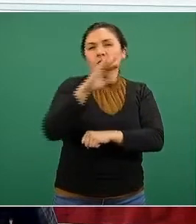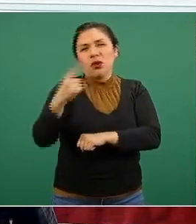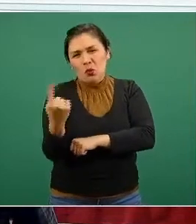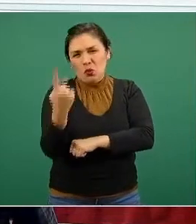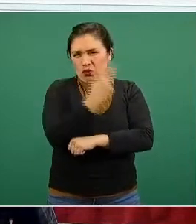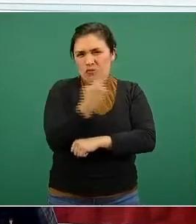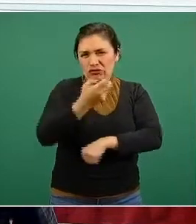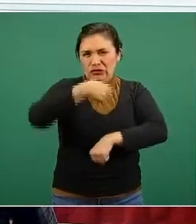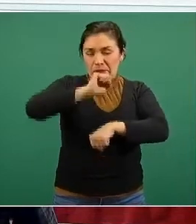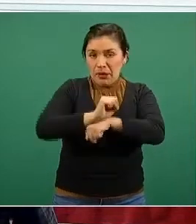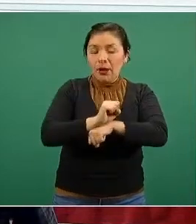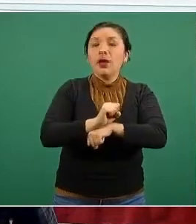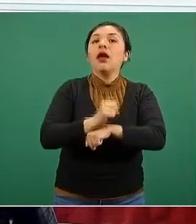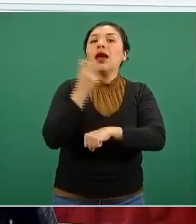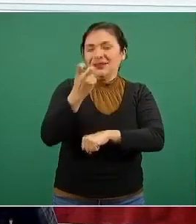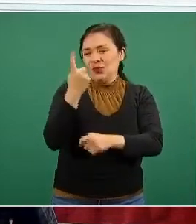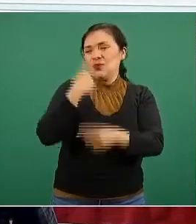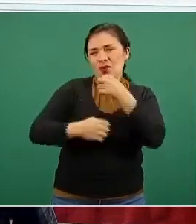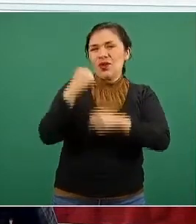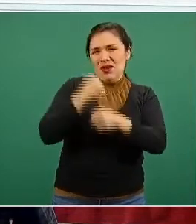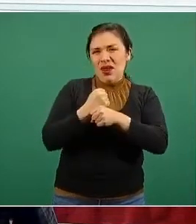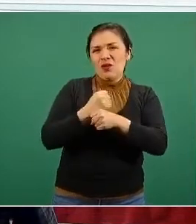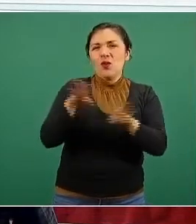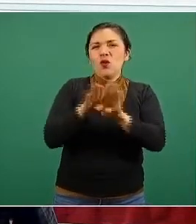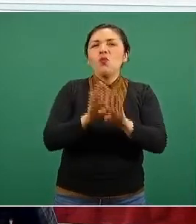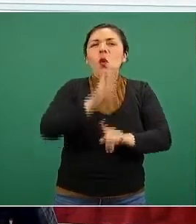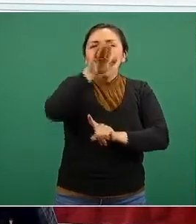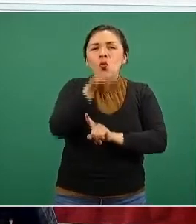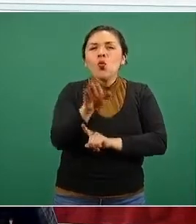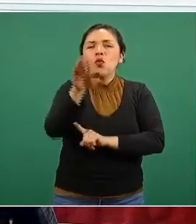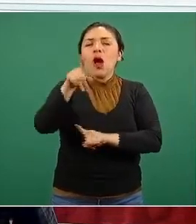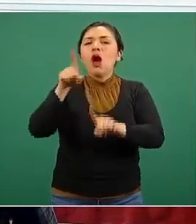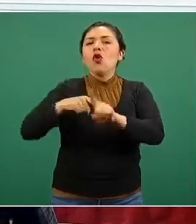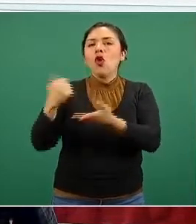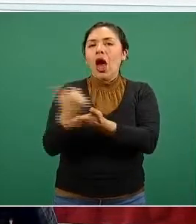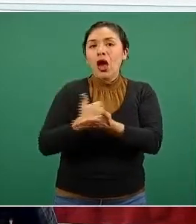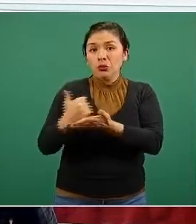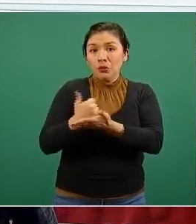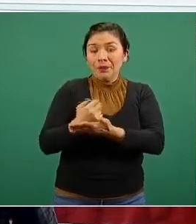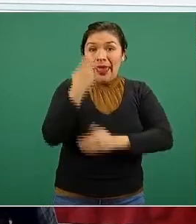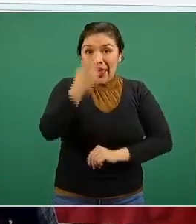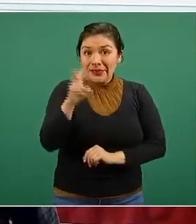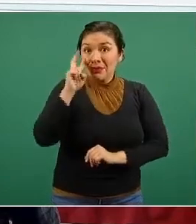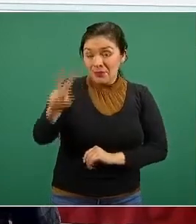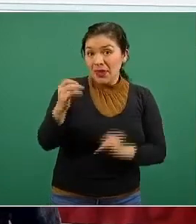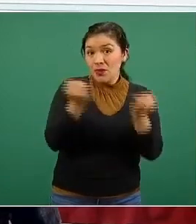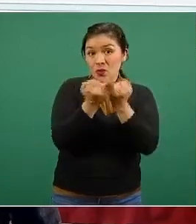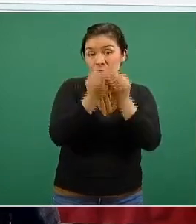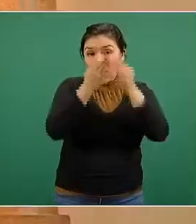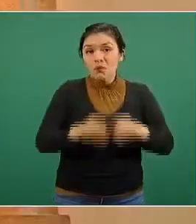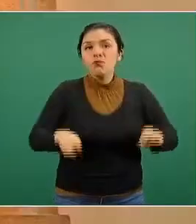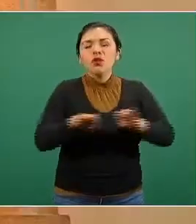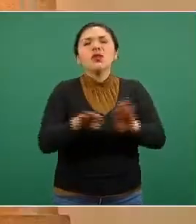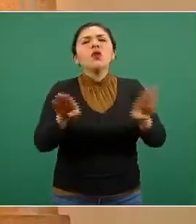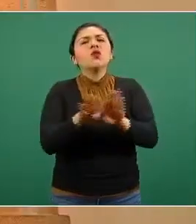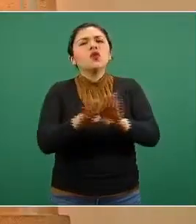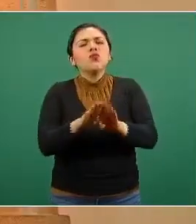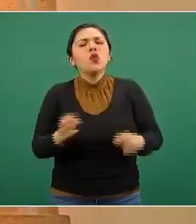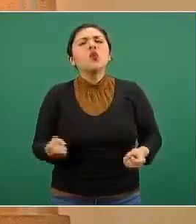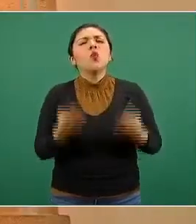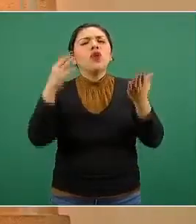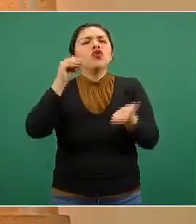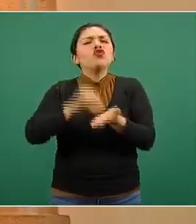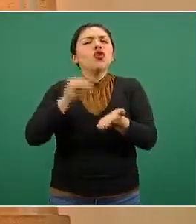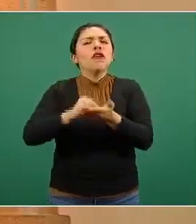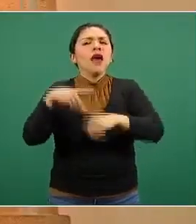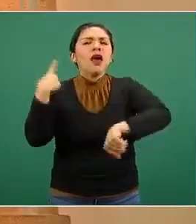perdón, del año pasado, o en la curva azul. Lo que también resaltamos es en relación a los casos